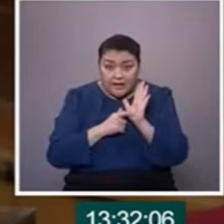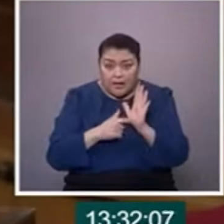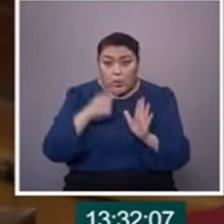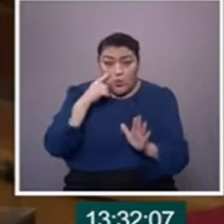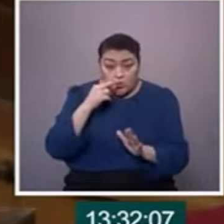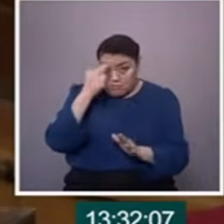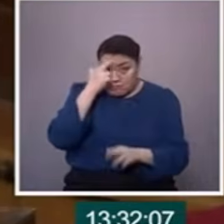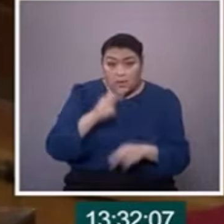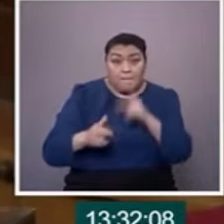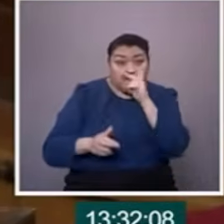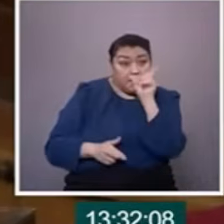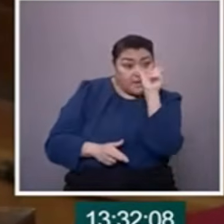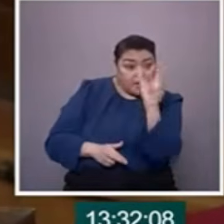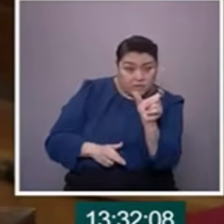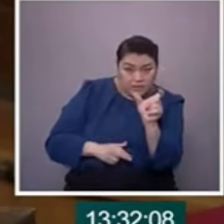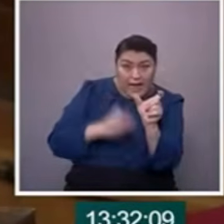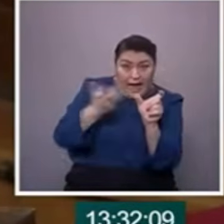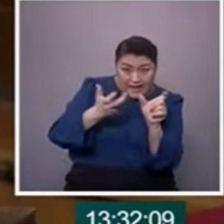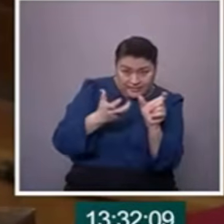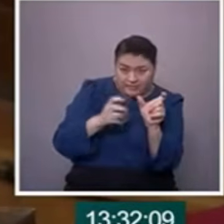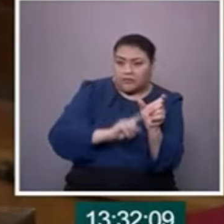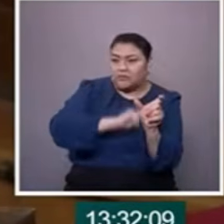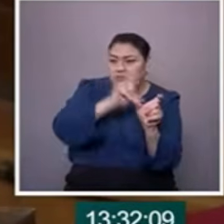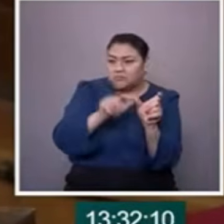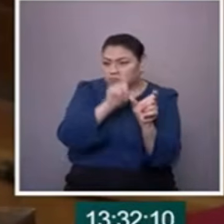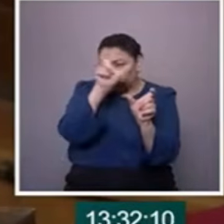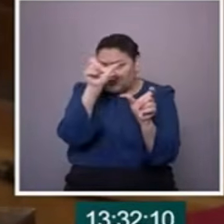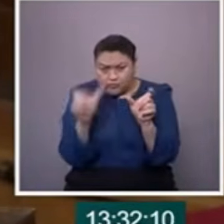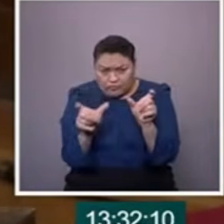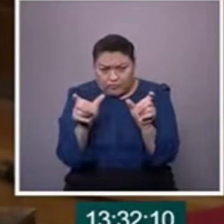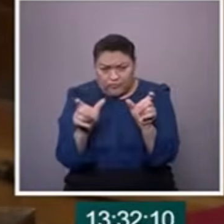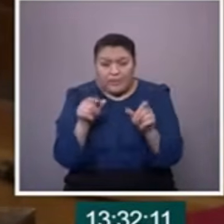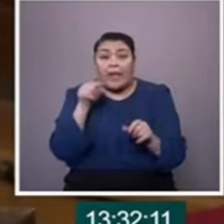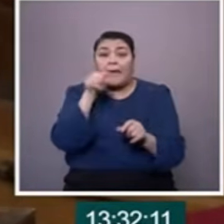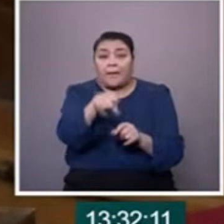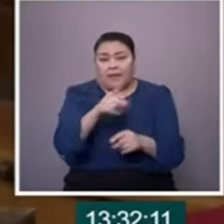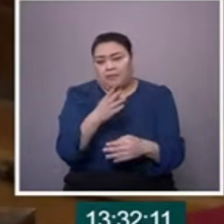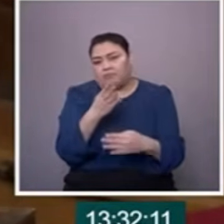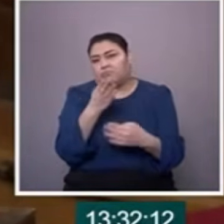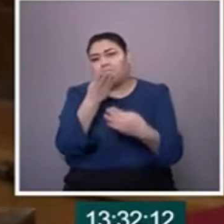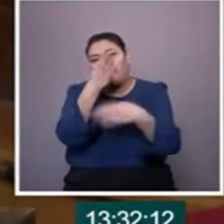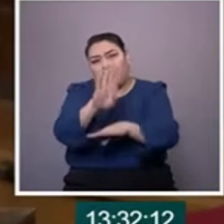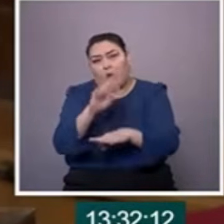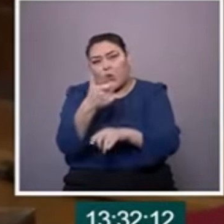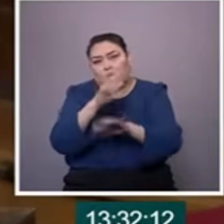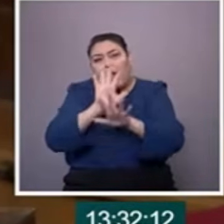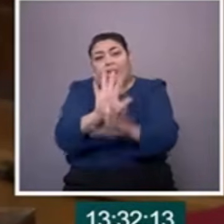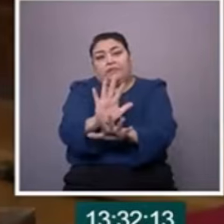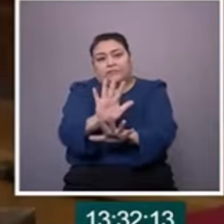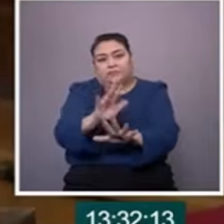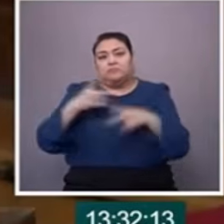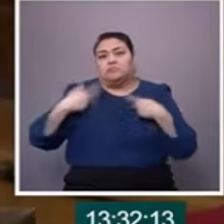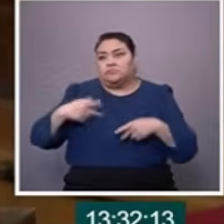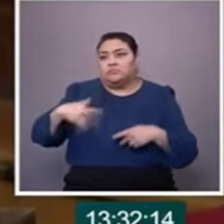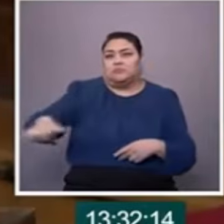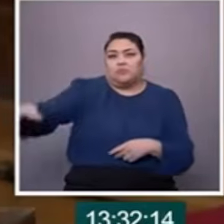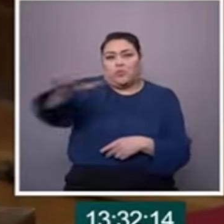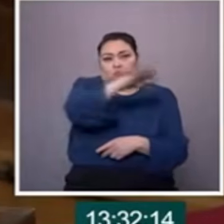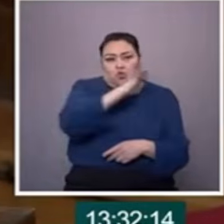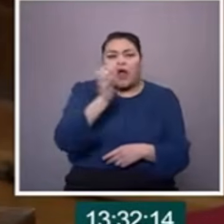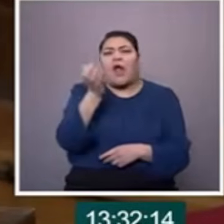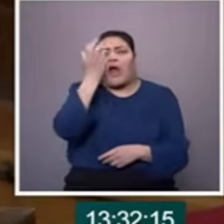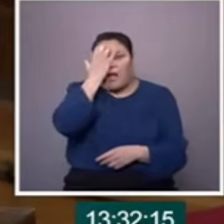perecederos impugnó su inclusión en la lista y el bloqueo de una de sus cuentas al considerar que la decisión carecía de